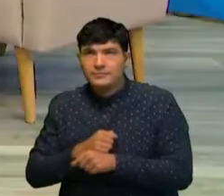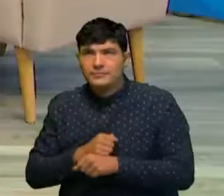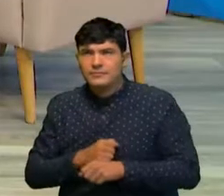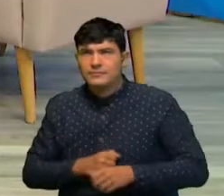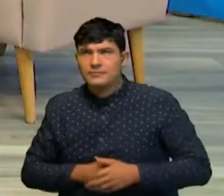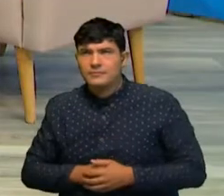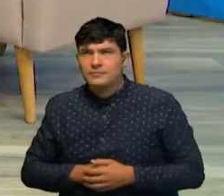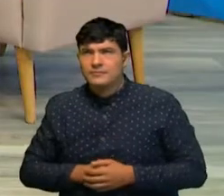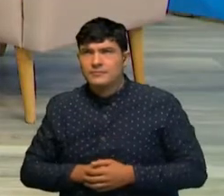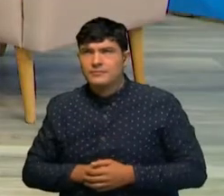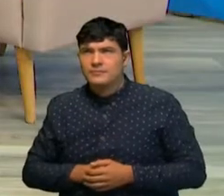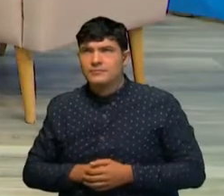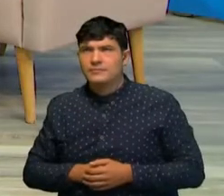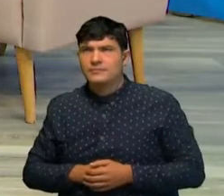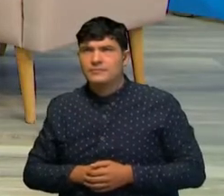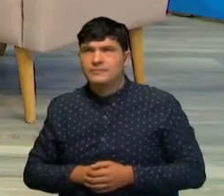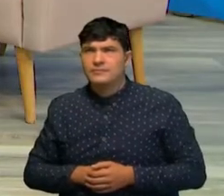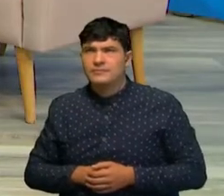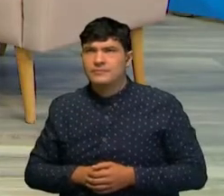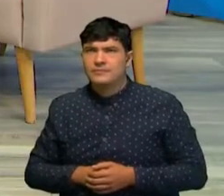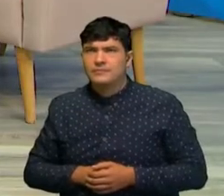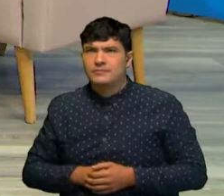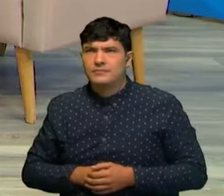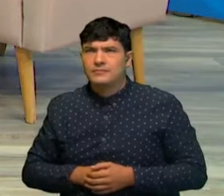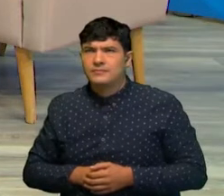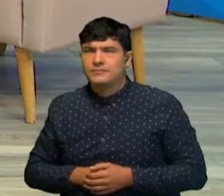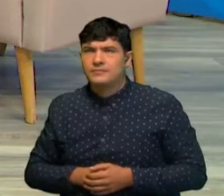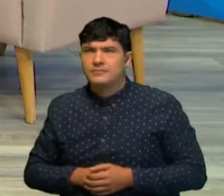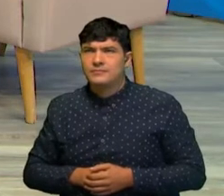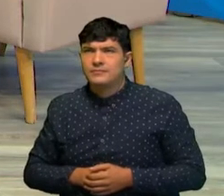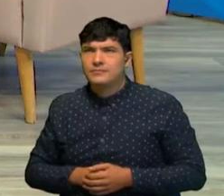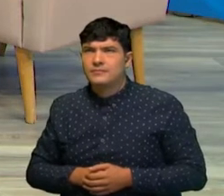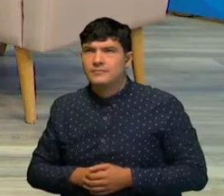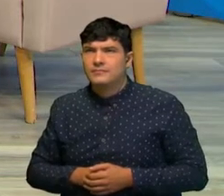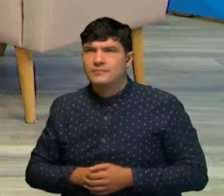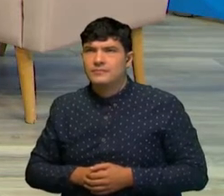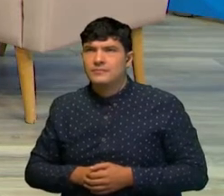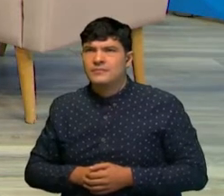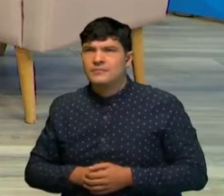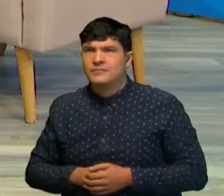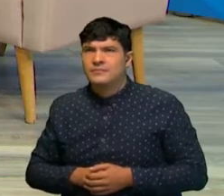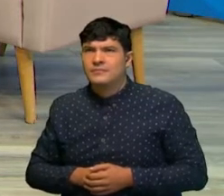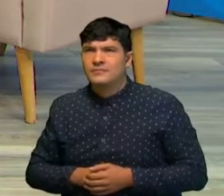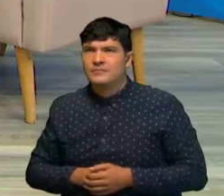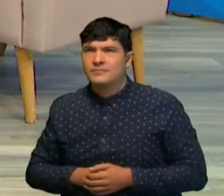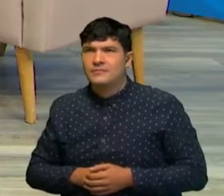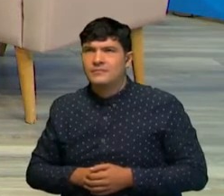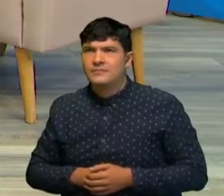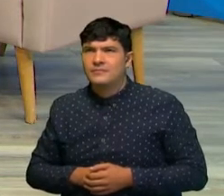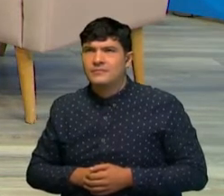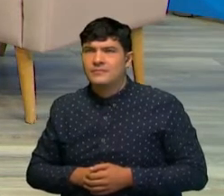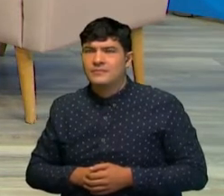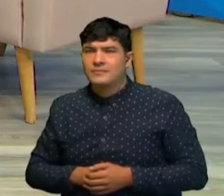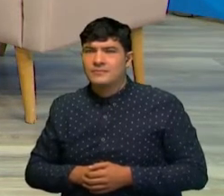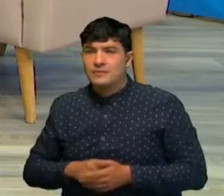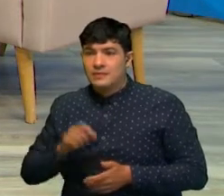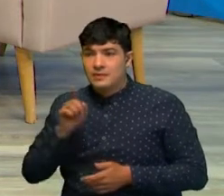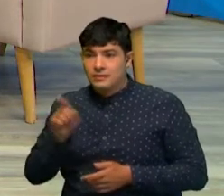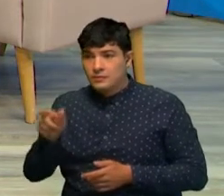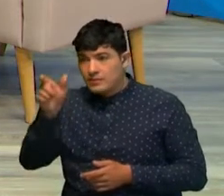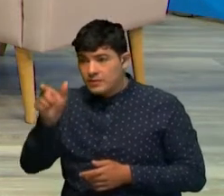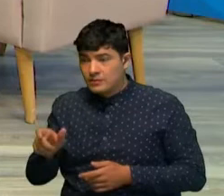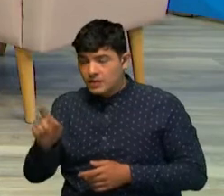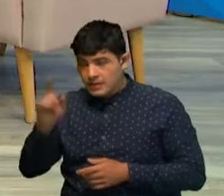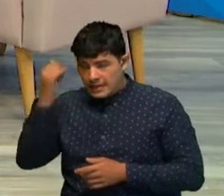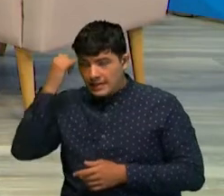sindicato despedido, ya establecido. Sí, a no si despedir. Están en ese proceso, que es lo que entiendo aquí sucedió. Está en el proceso de instituir. No, porque si él es